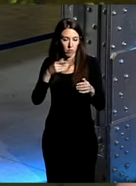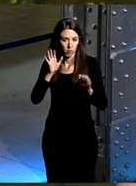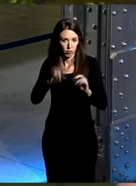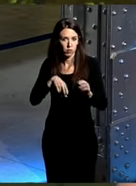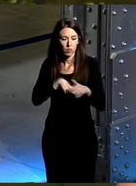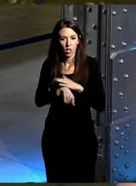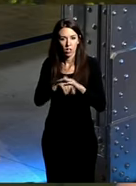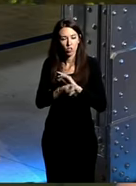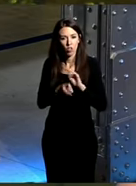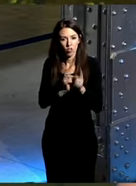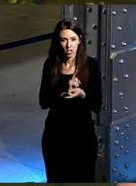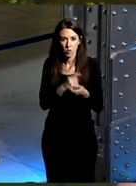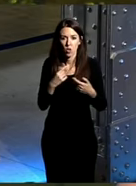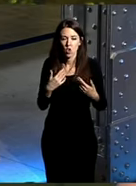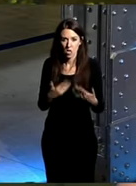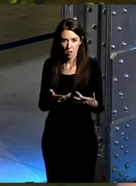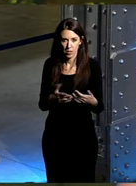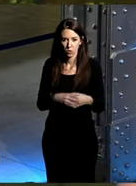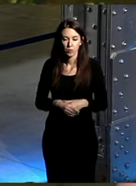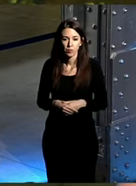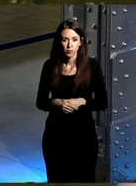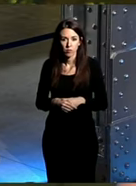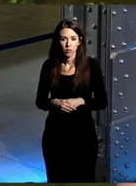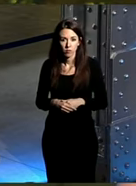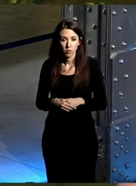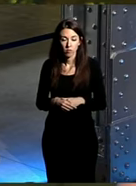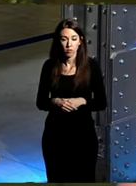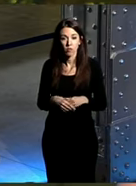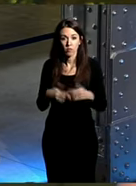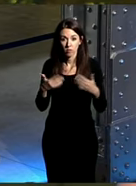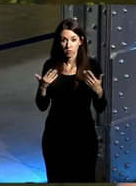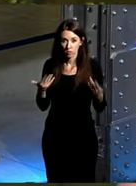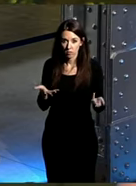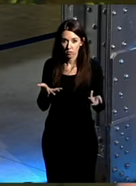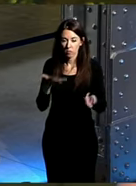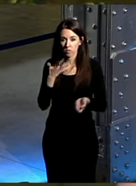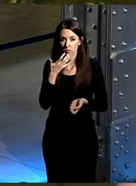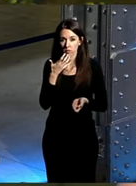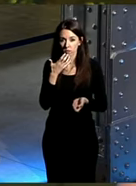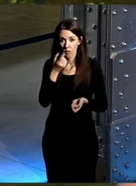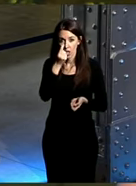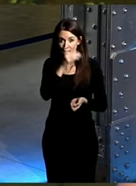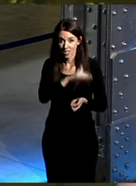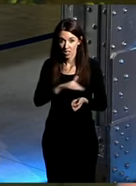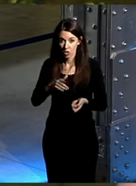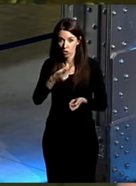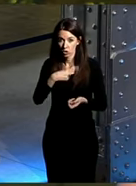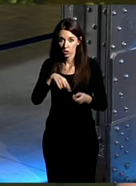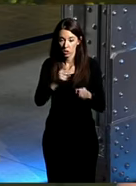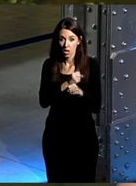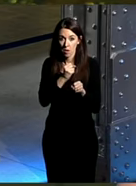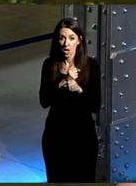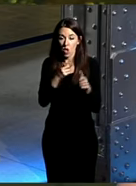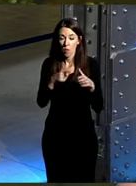de un cambio muy vertiginoso. Entonces, en el caso, por ejemplo, de los niños, pues estamos trabajando